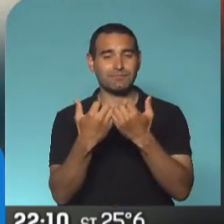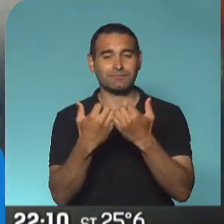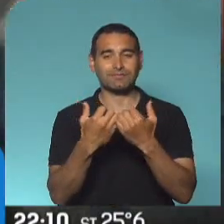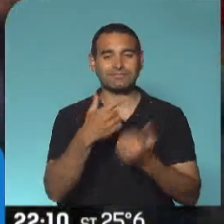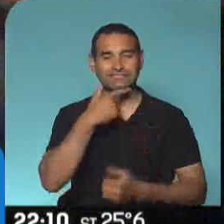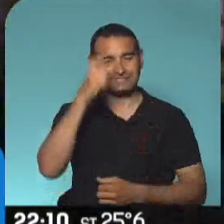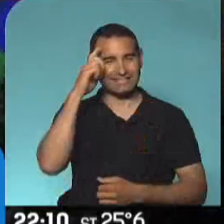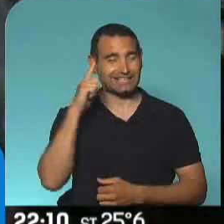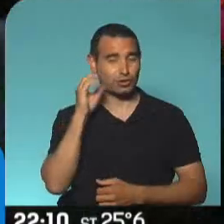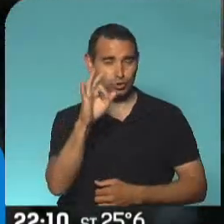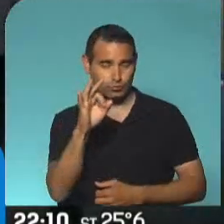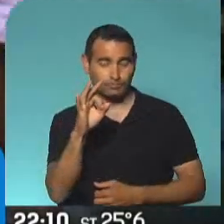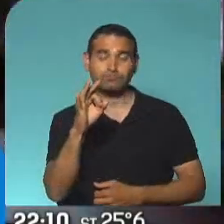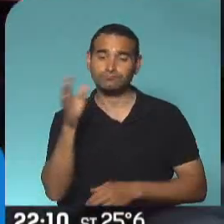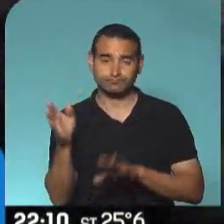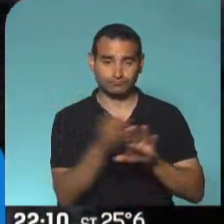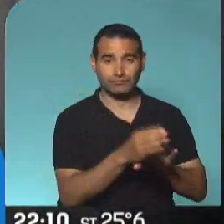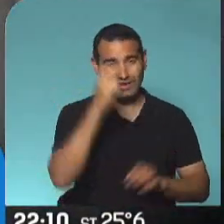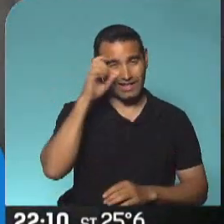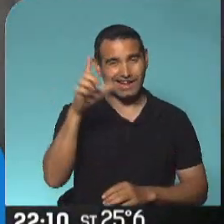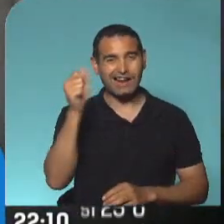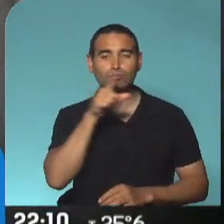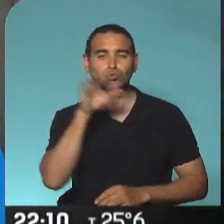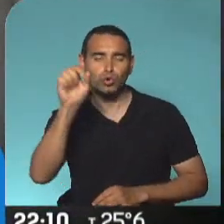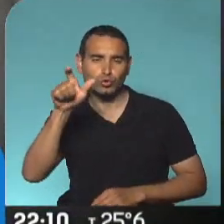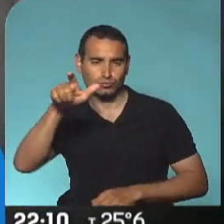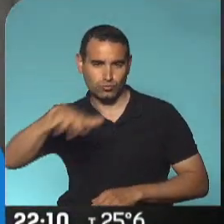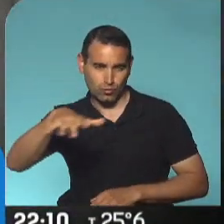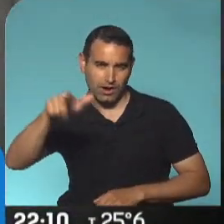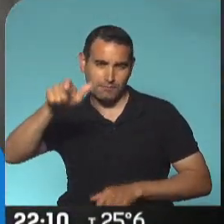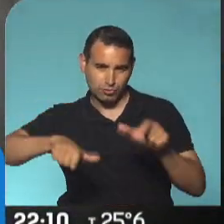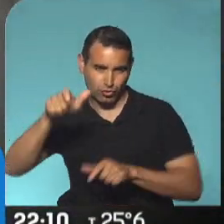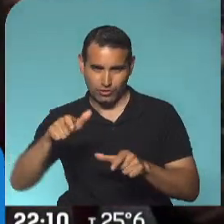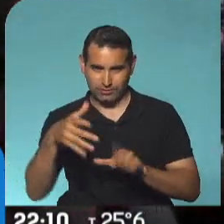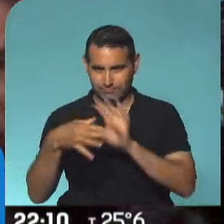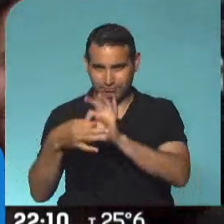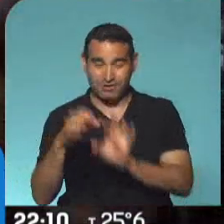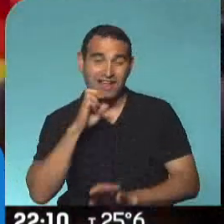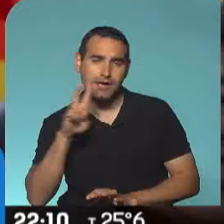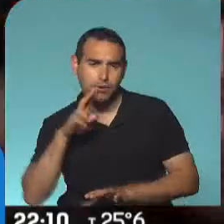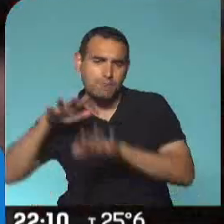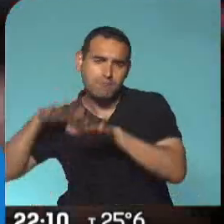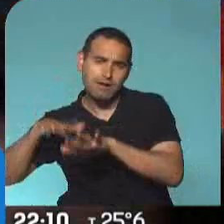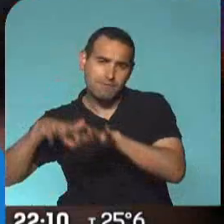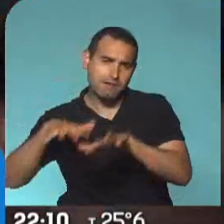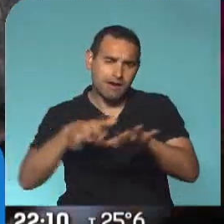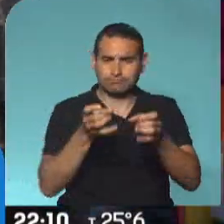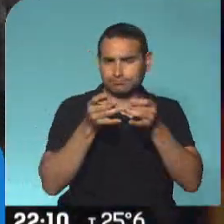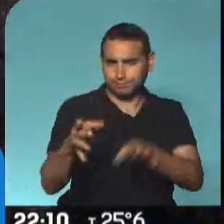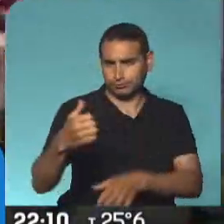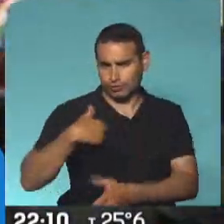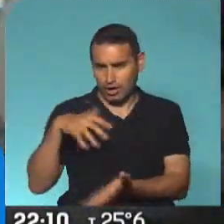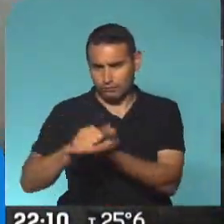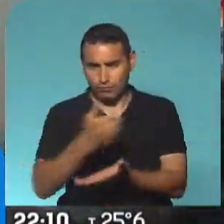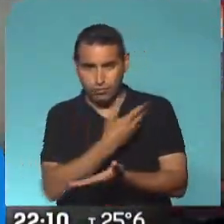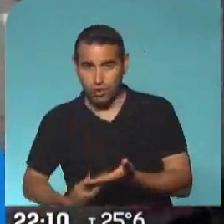Choque. Paralelamente, desde el Alto, manifestantes afines a Evo Morales se mantienen movilizados en rechazo al golpe,